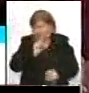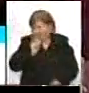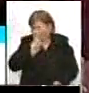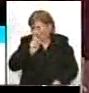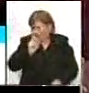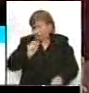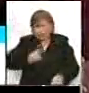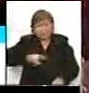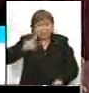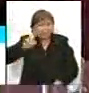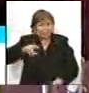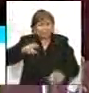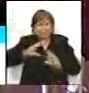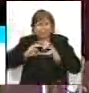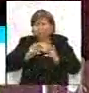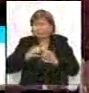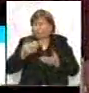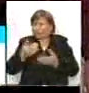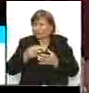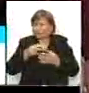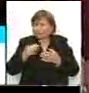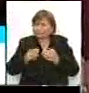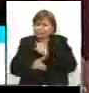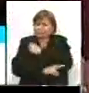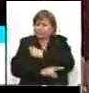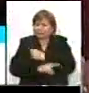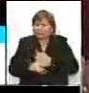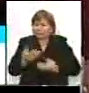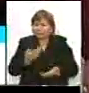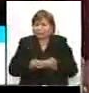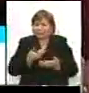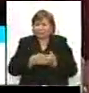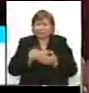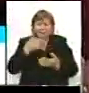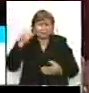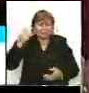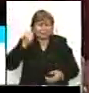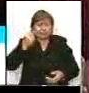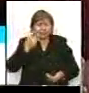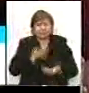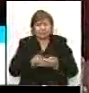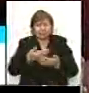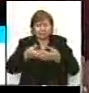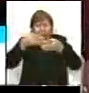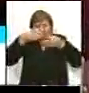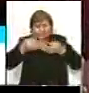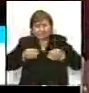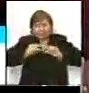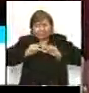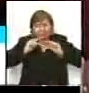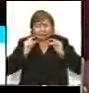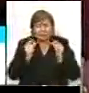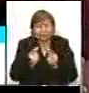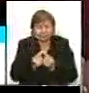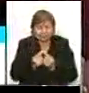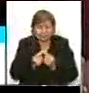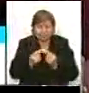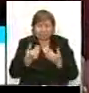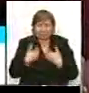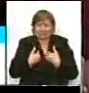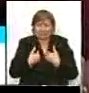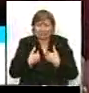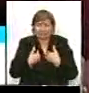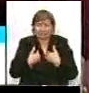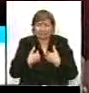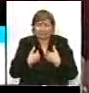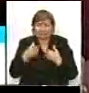un movimiento regional con un partido nacional? ¿Cuál sería? ¿Solamente el hecho de ganar? Porque supuestamente ese partido nacional